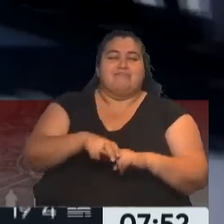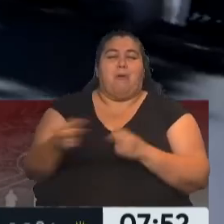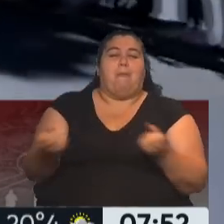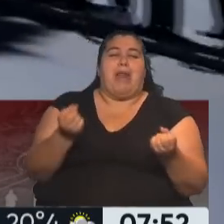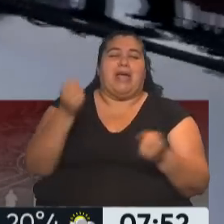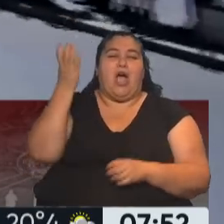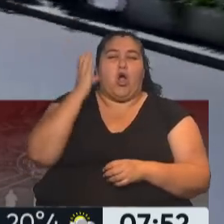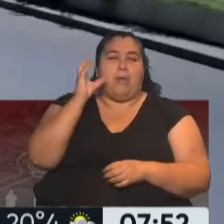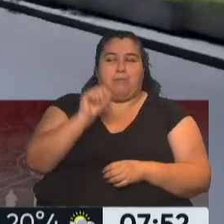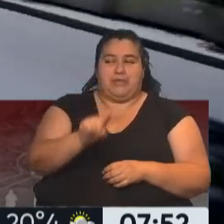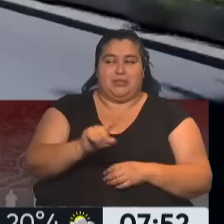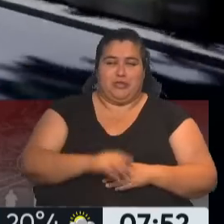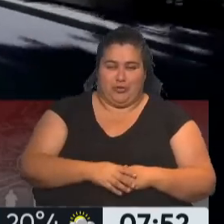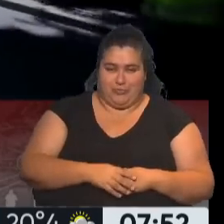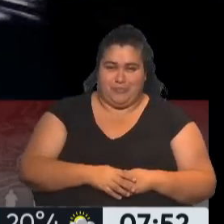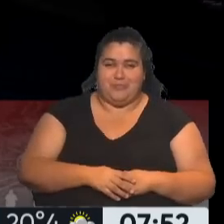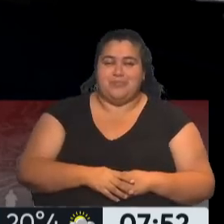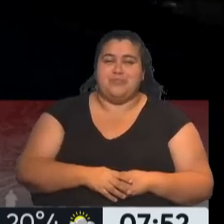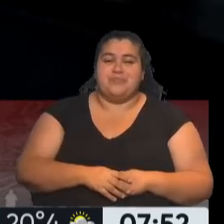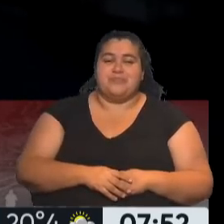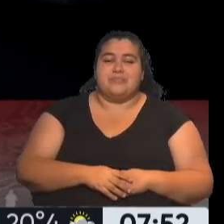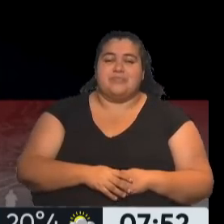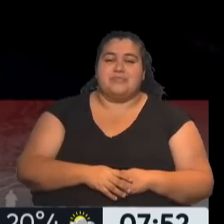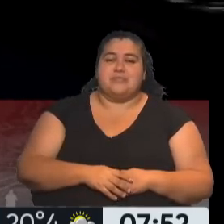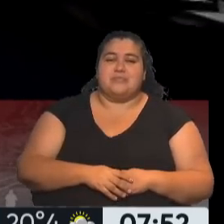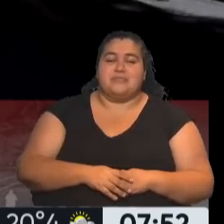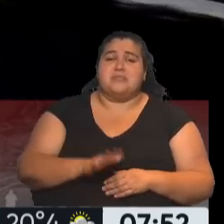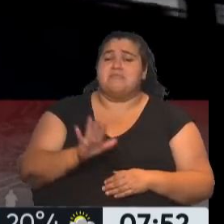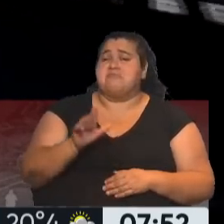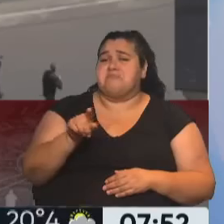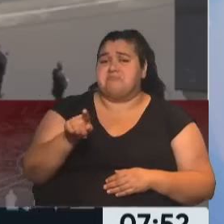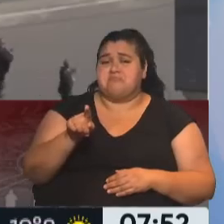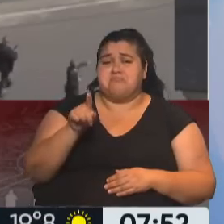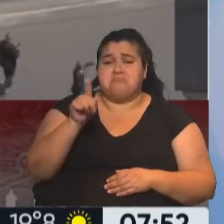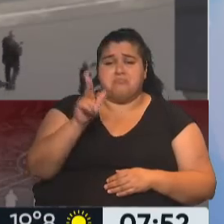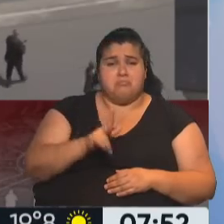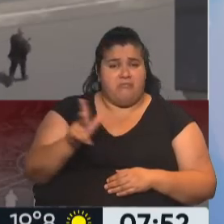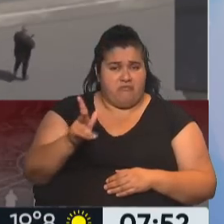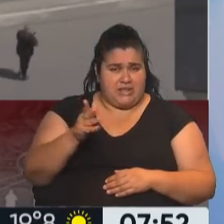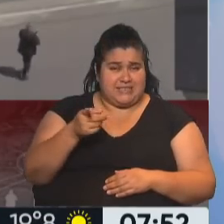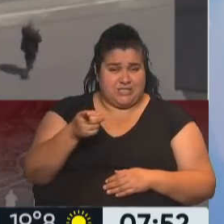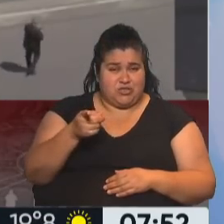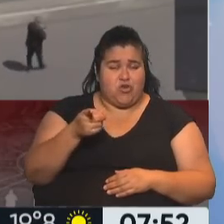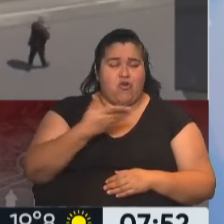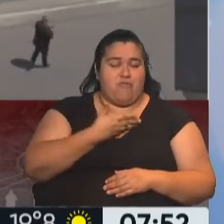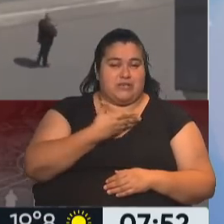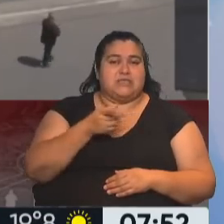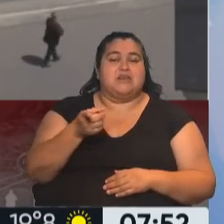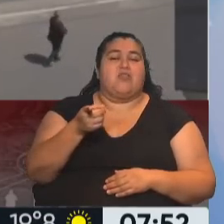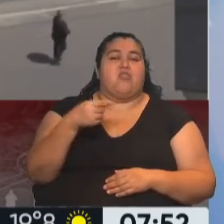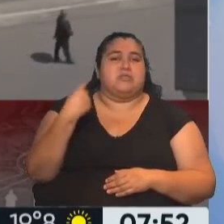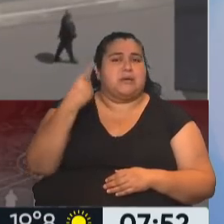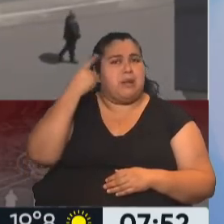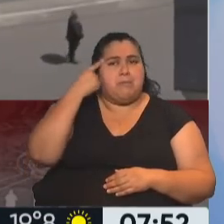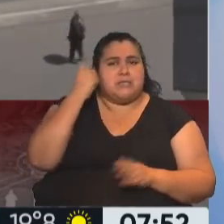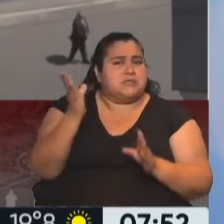arco. Igual de todas maneras, él era un hombre que lo pensaba todo. Sí. Y él